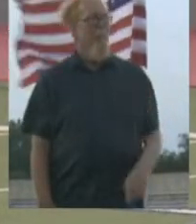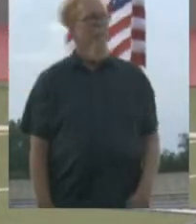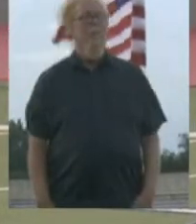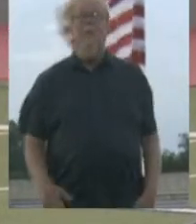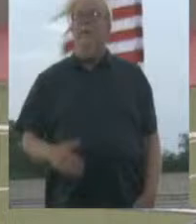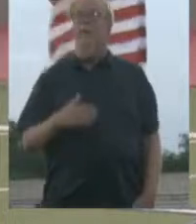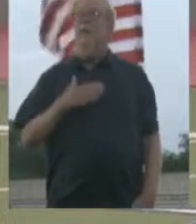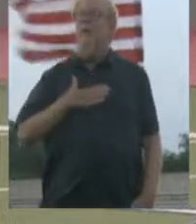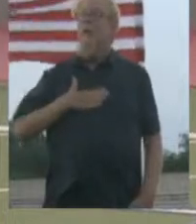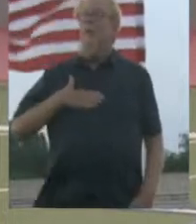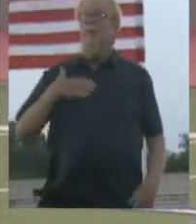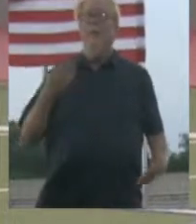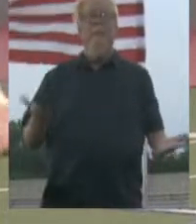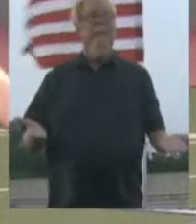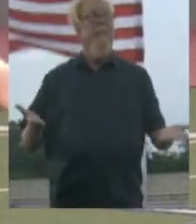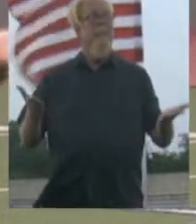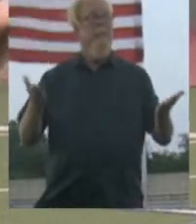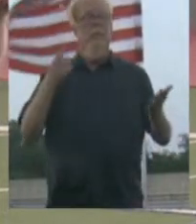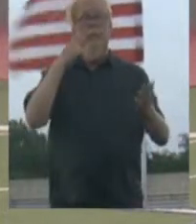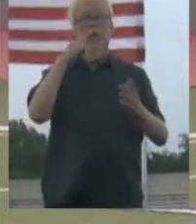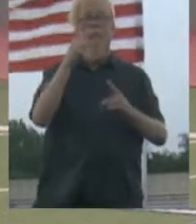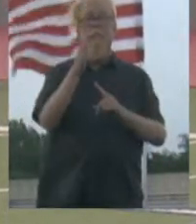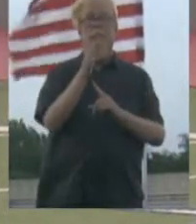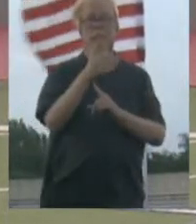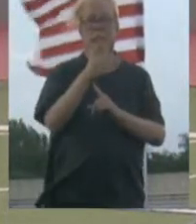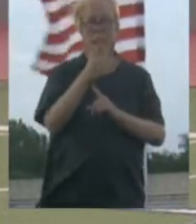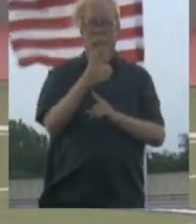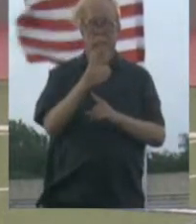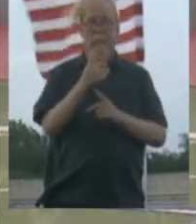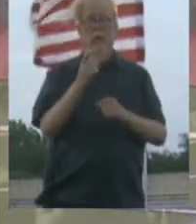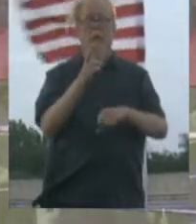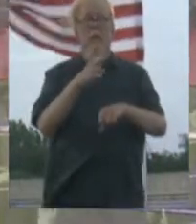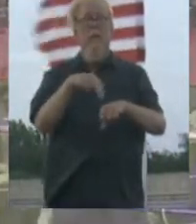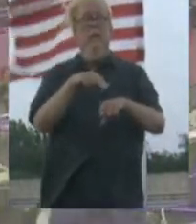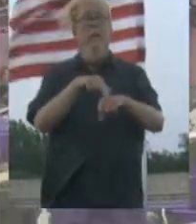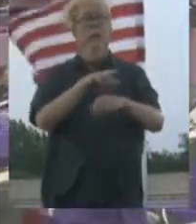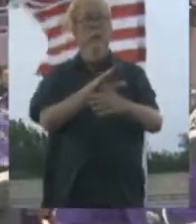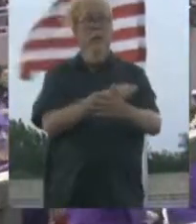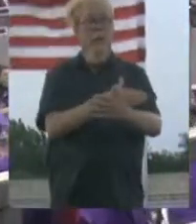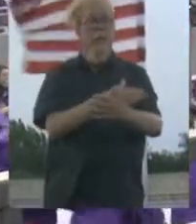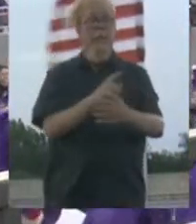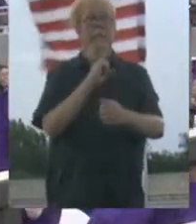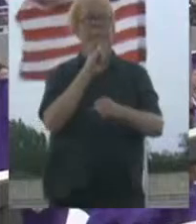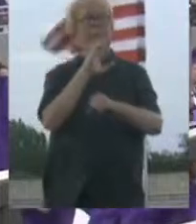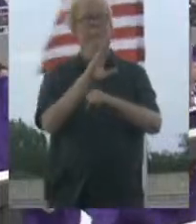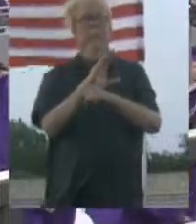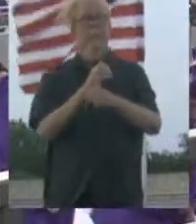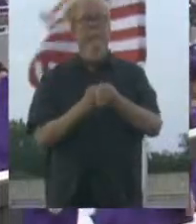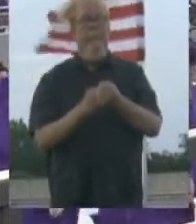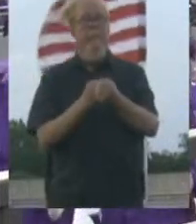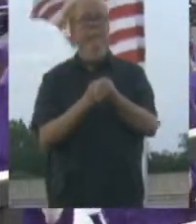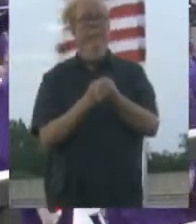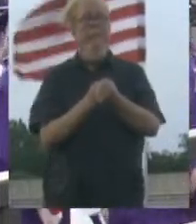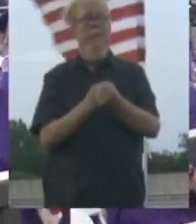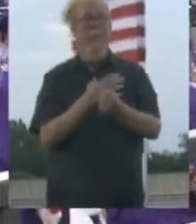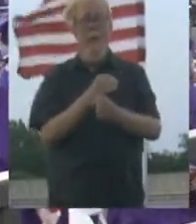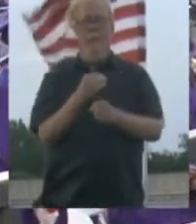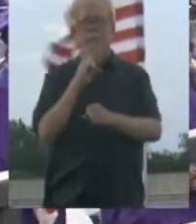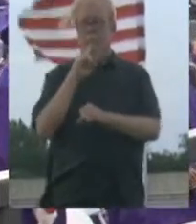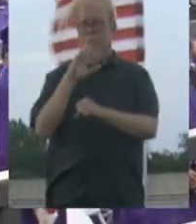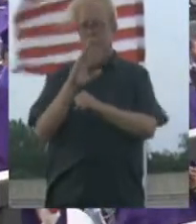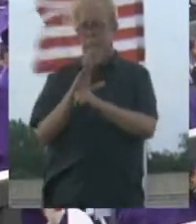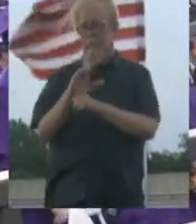Please rise for the presentation of colors, our national anthem, Pledge of Allegiance, and Pledge It to the